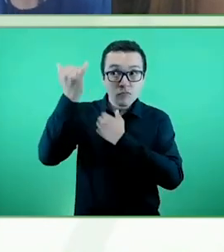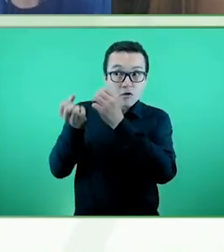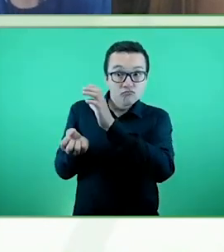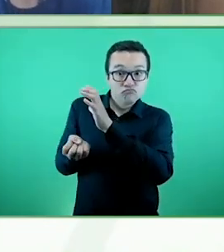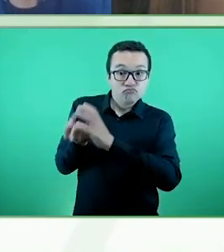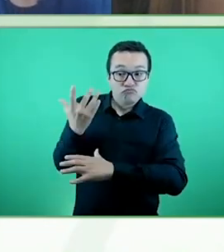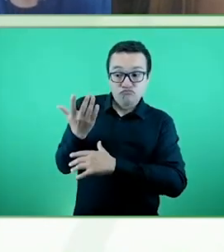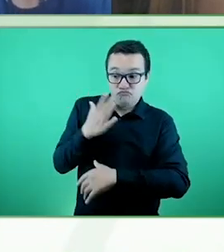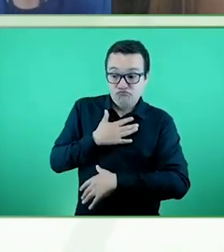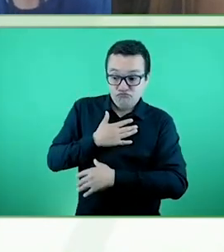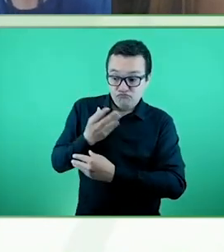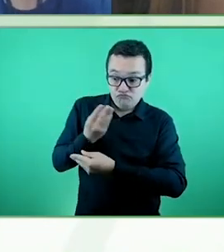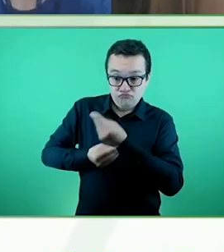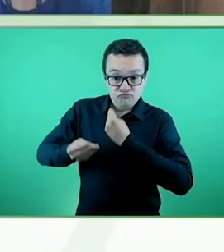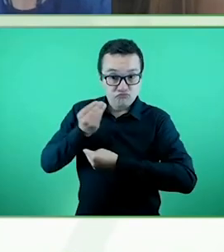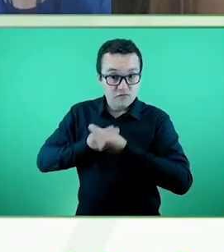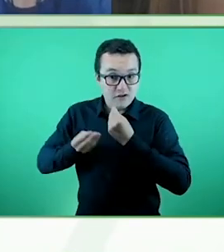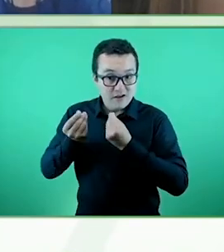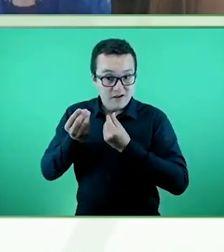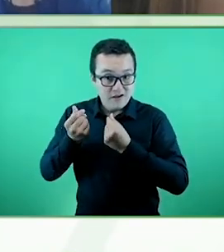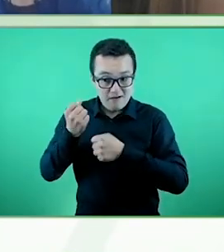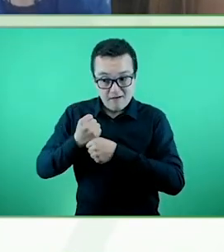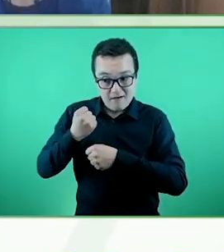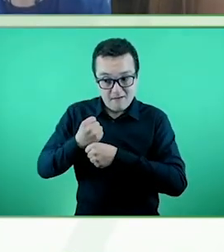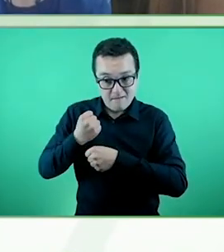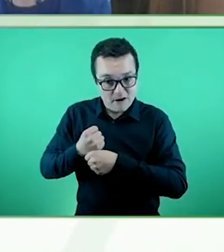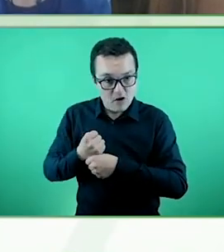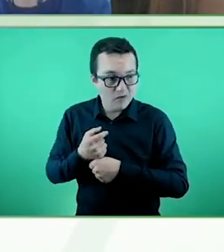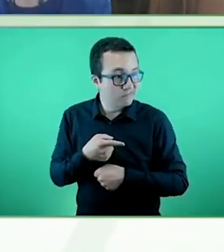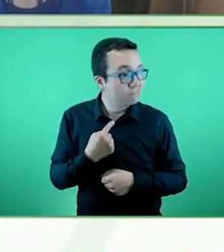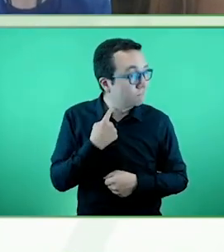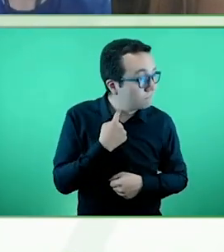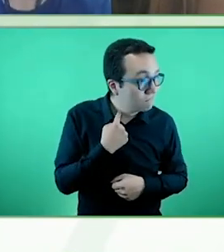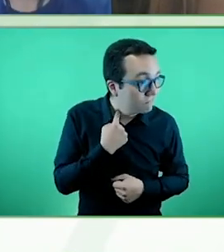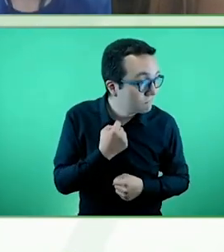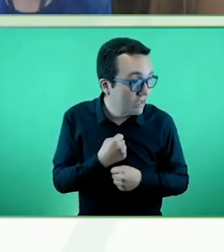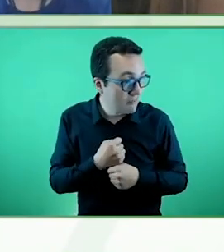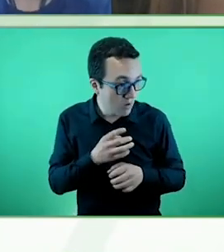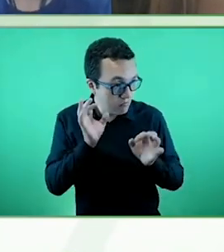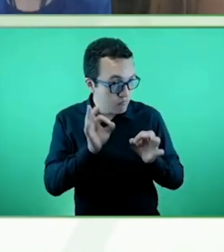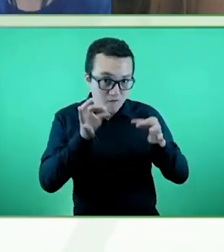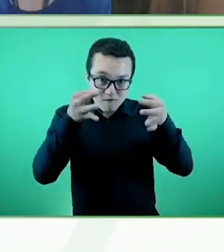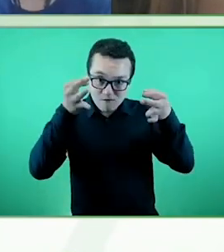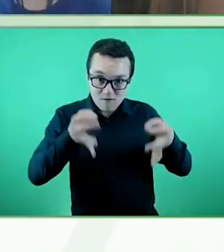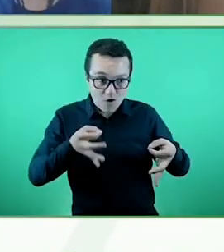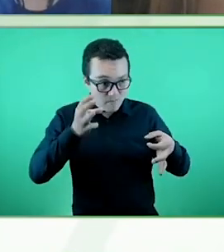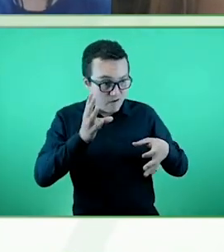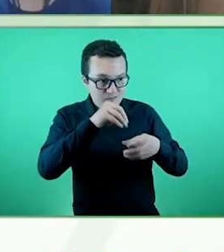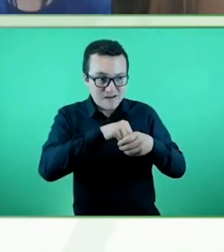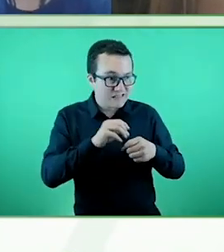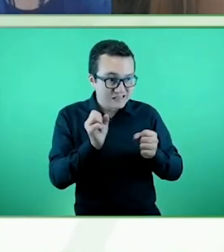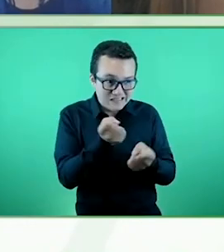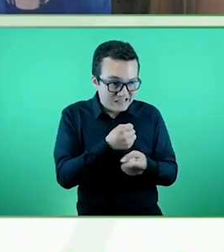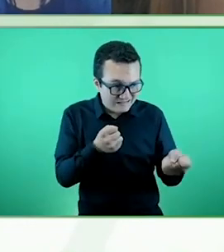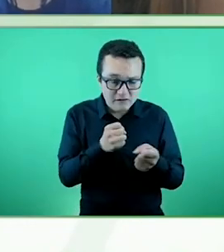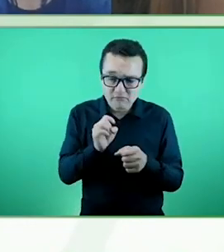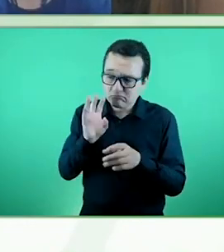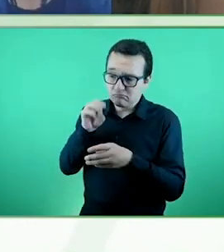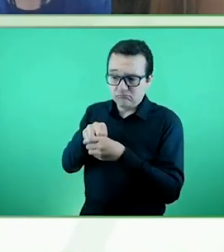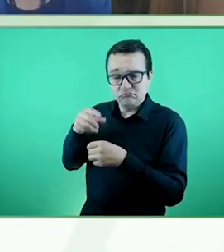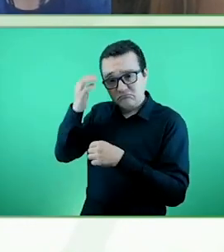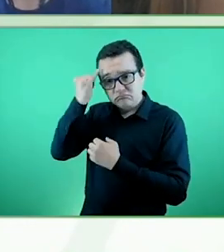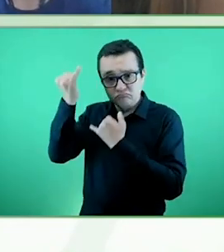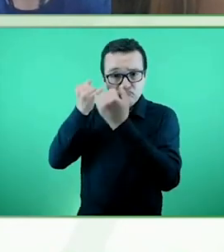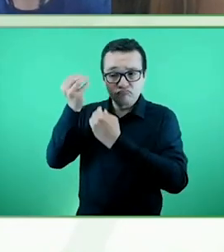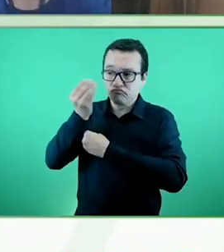comentábamos en un inicio. Y sobre todo pensando en la Agenda 2030, y me parece que es muy